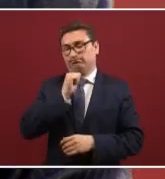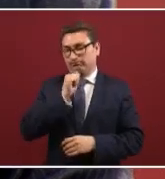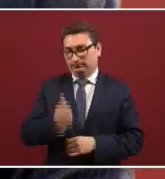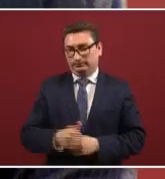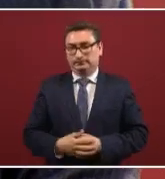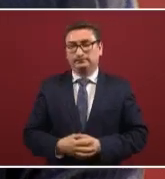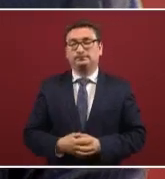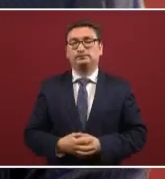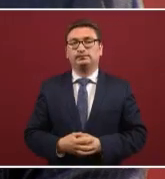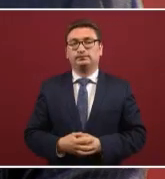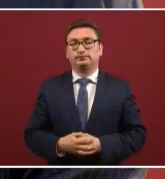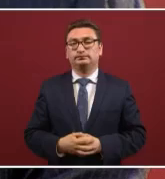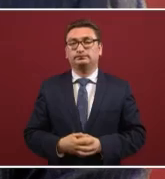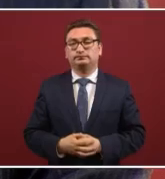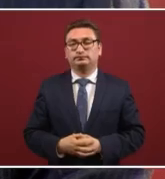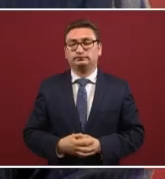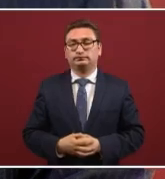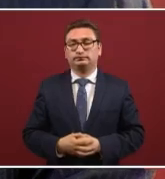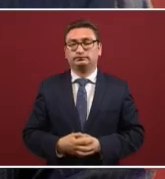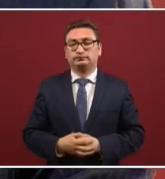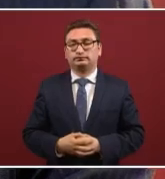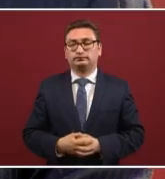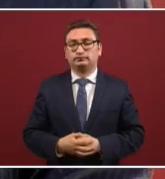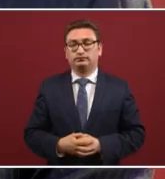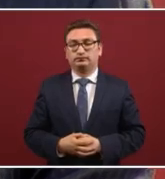no hay